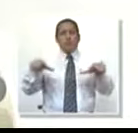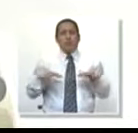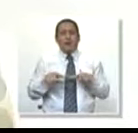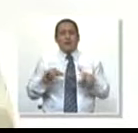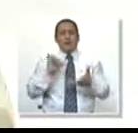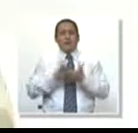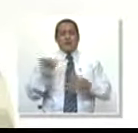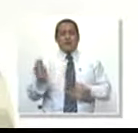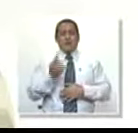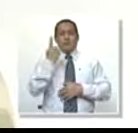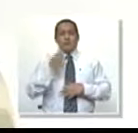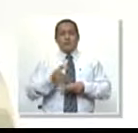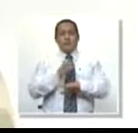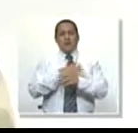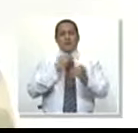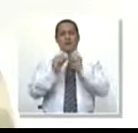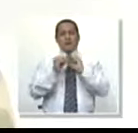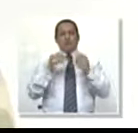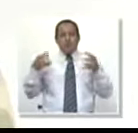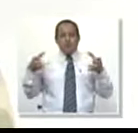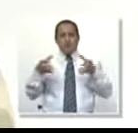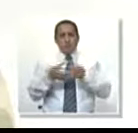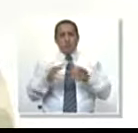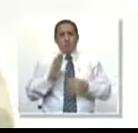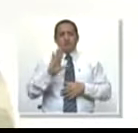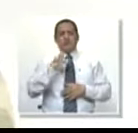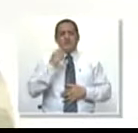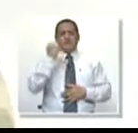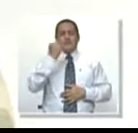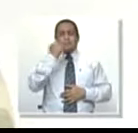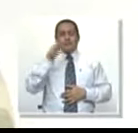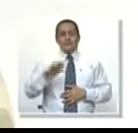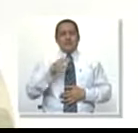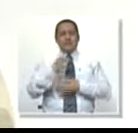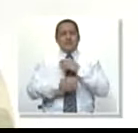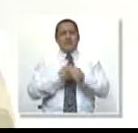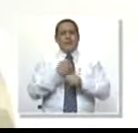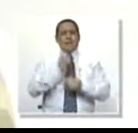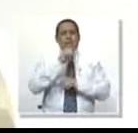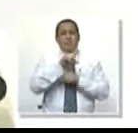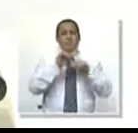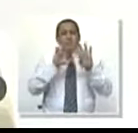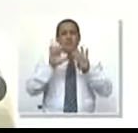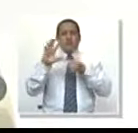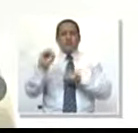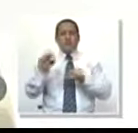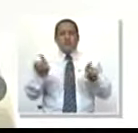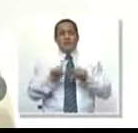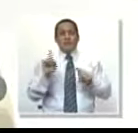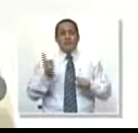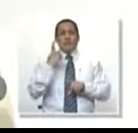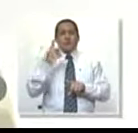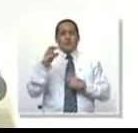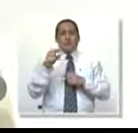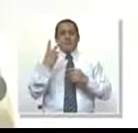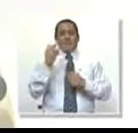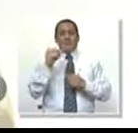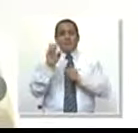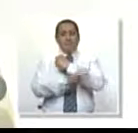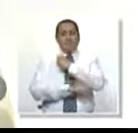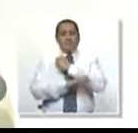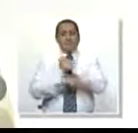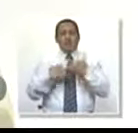que que primero ratificó la convención sobre los derechos del niño en el año 90 uno de los primeros 20 países y este